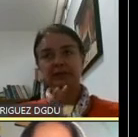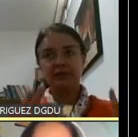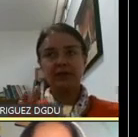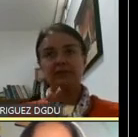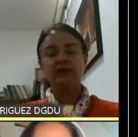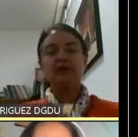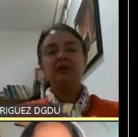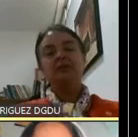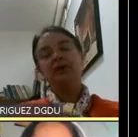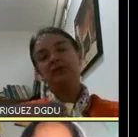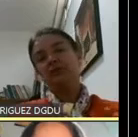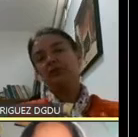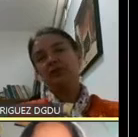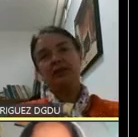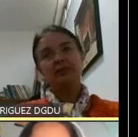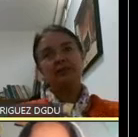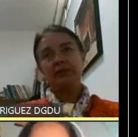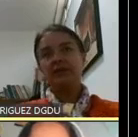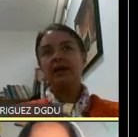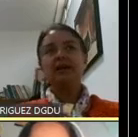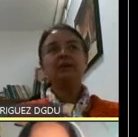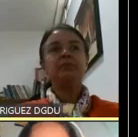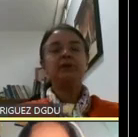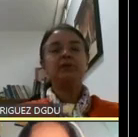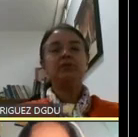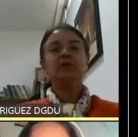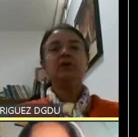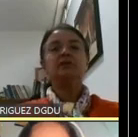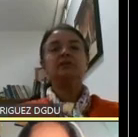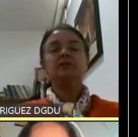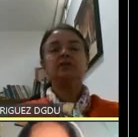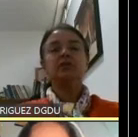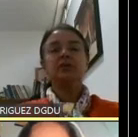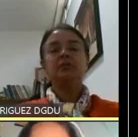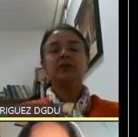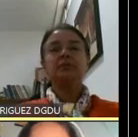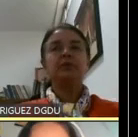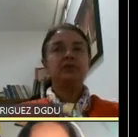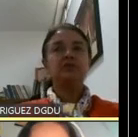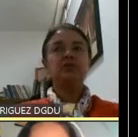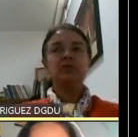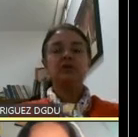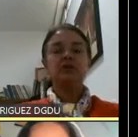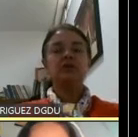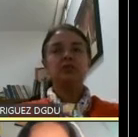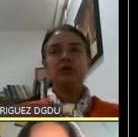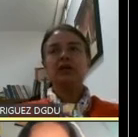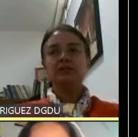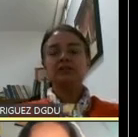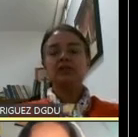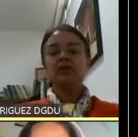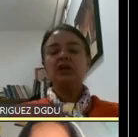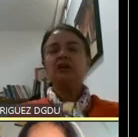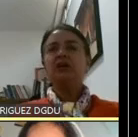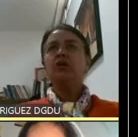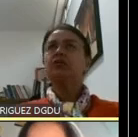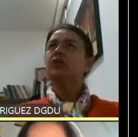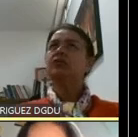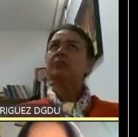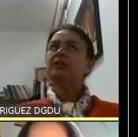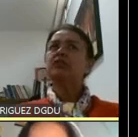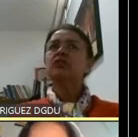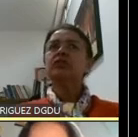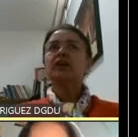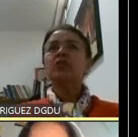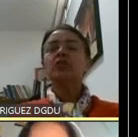Para evitar, bueno, lo ideal es el vendaje, pero si no, también la protección de un buen calzado. Y en cuanto